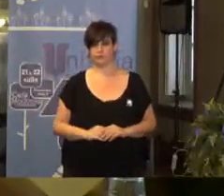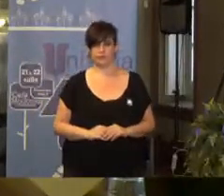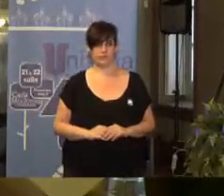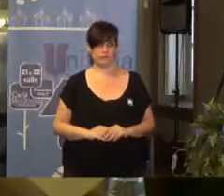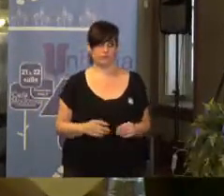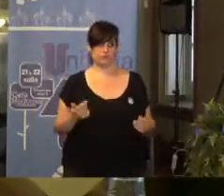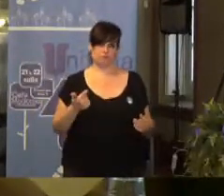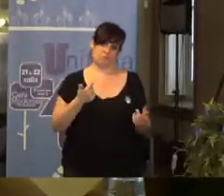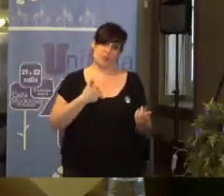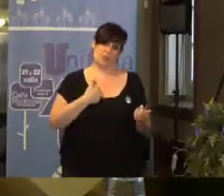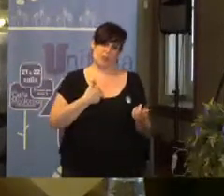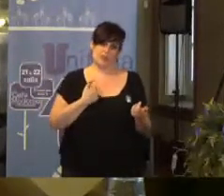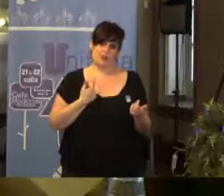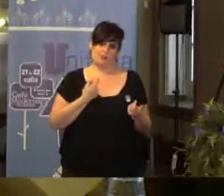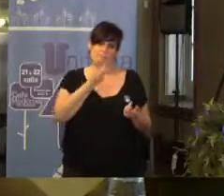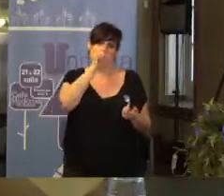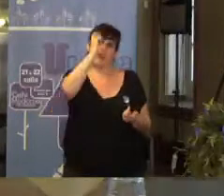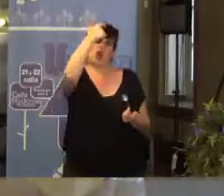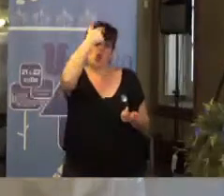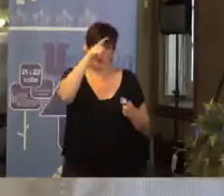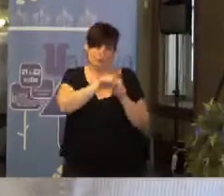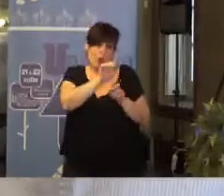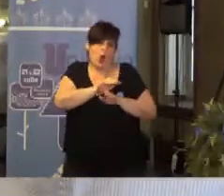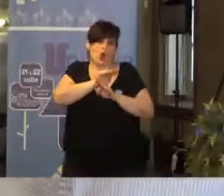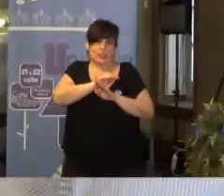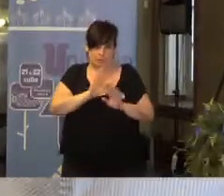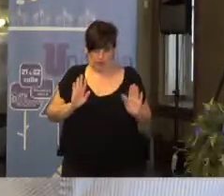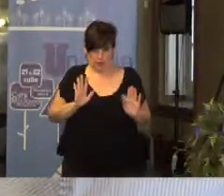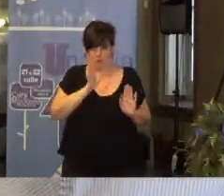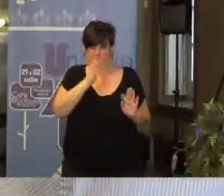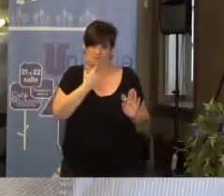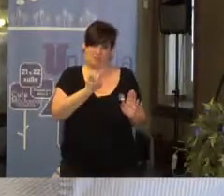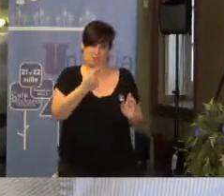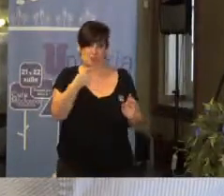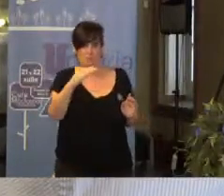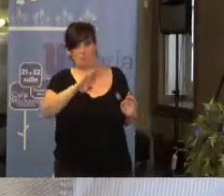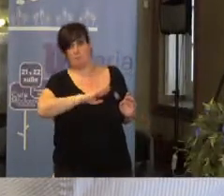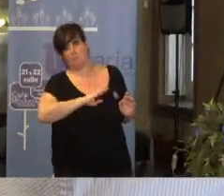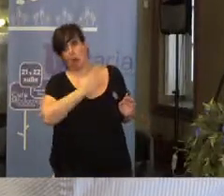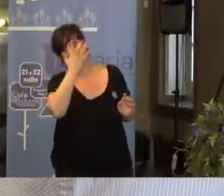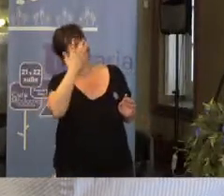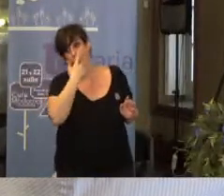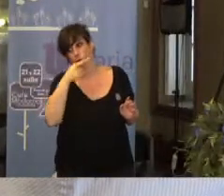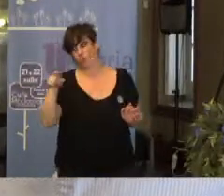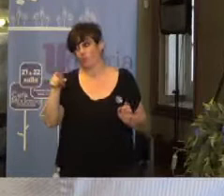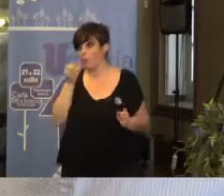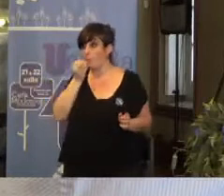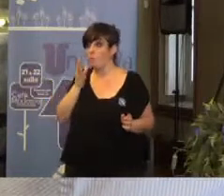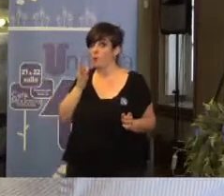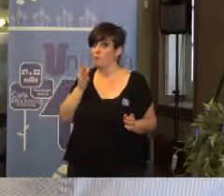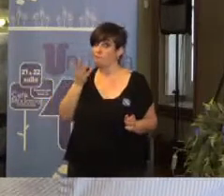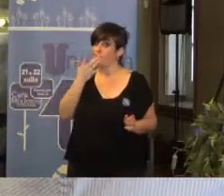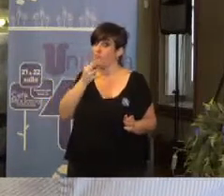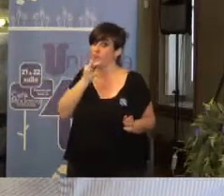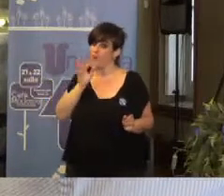como conservadora, porque optei por aquela opción de decir máis vale malo conocido que bo por coñecer, non? En